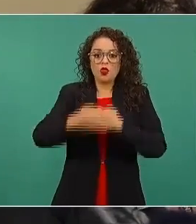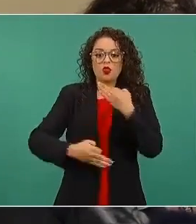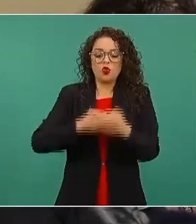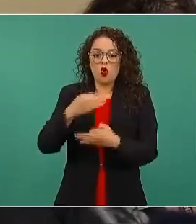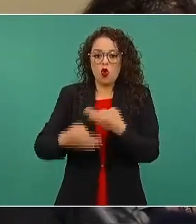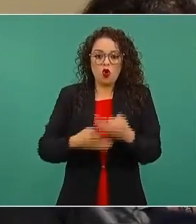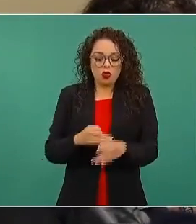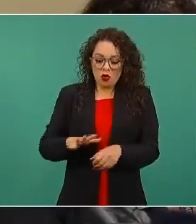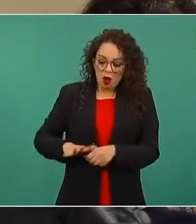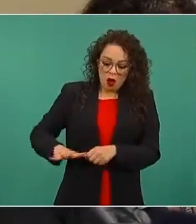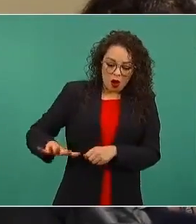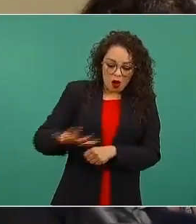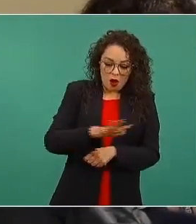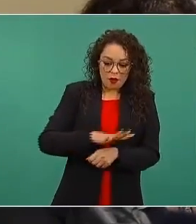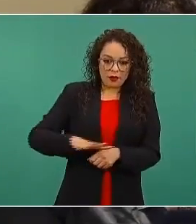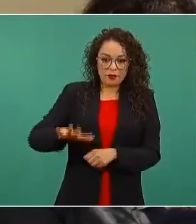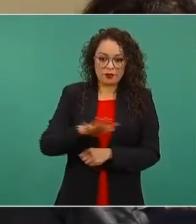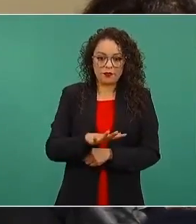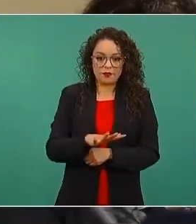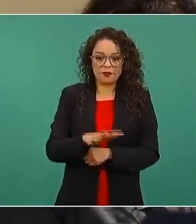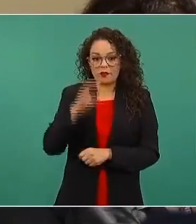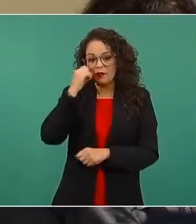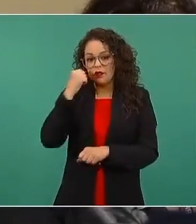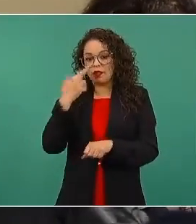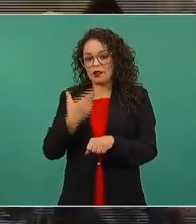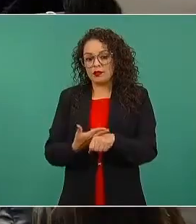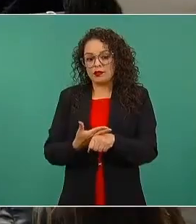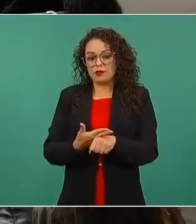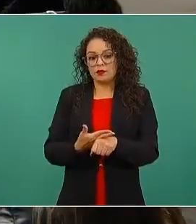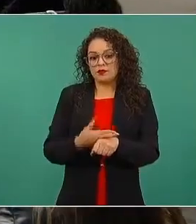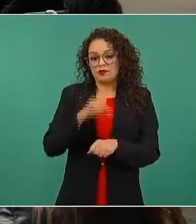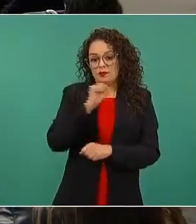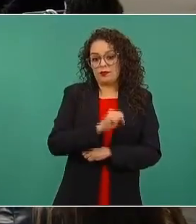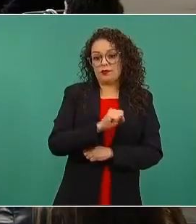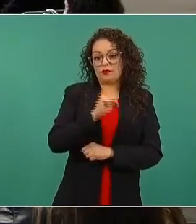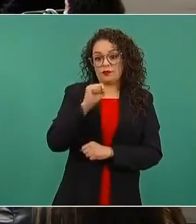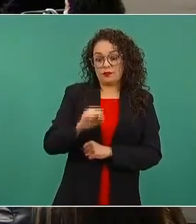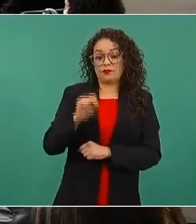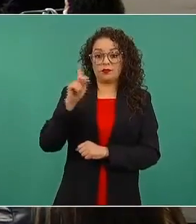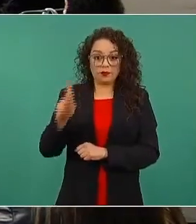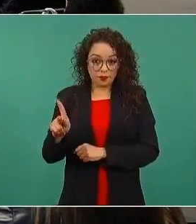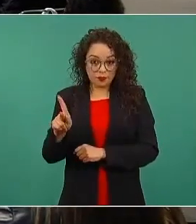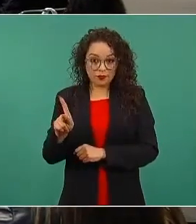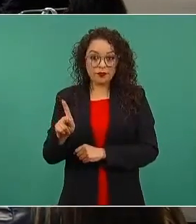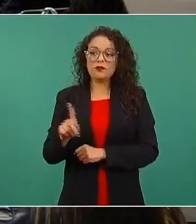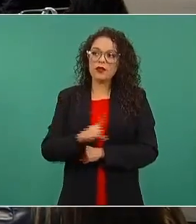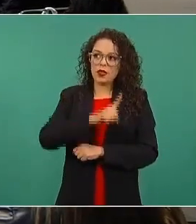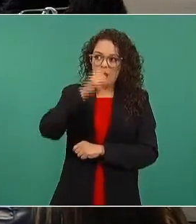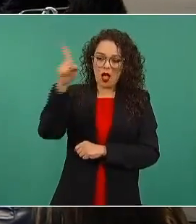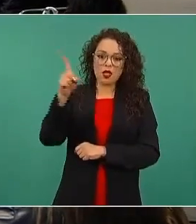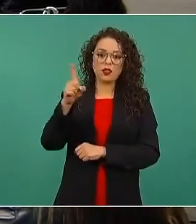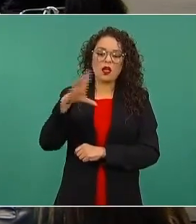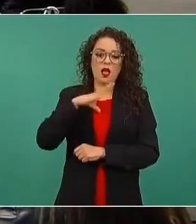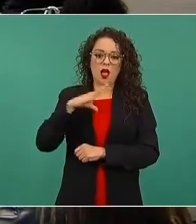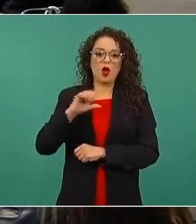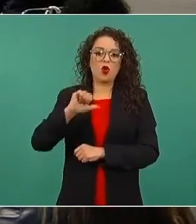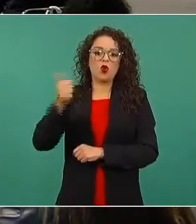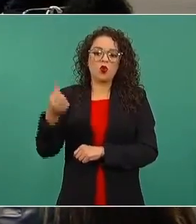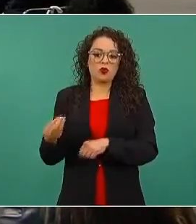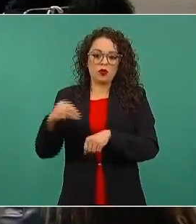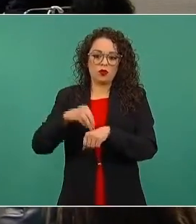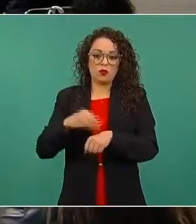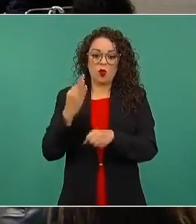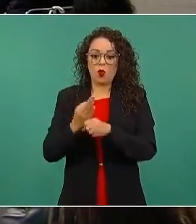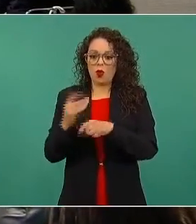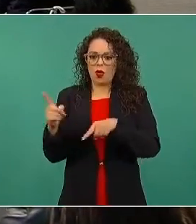usted tiene todavía a Yuli Guzmán en la Secretaría de Seguridad Pública, allá están en diferentes puestos. Acaba de destituir